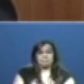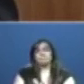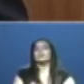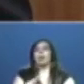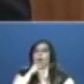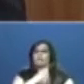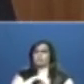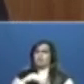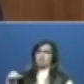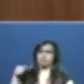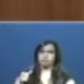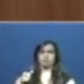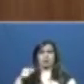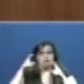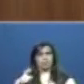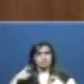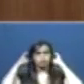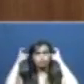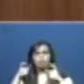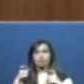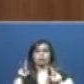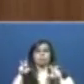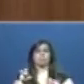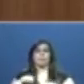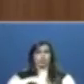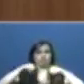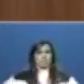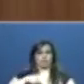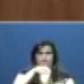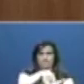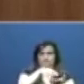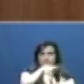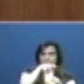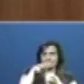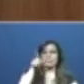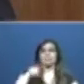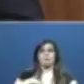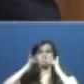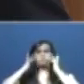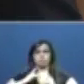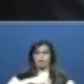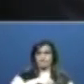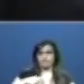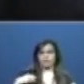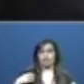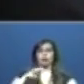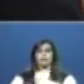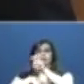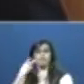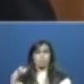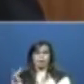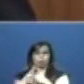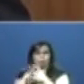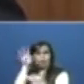haciendo España en los ámbitos de la consolidación fiscal El saneamiento Financiero y las reformas estructurales para una